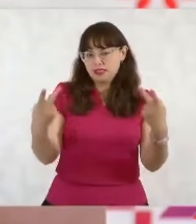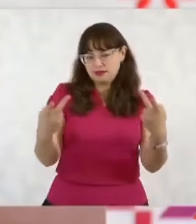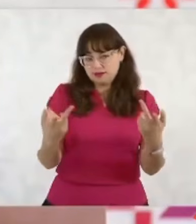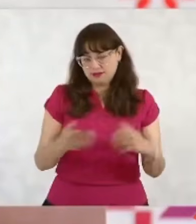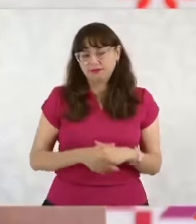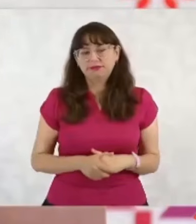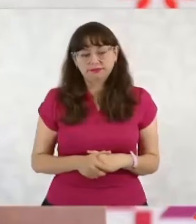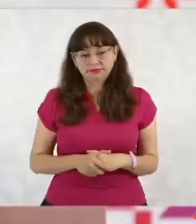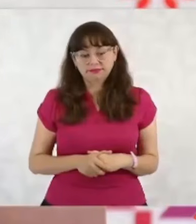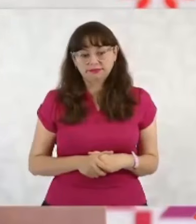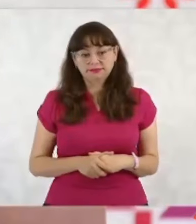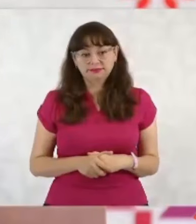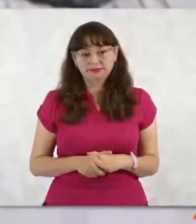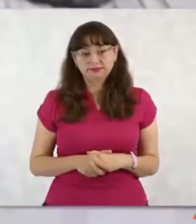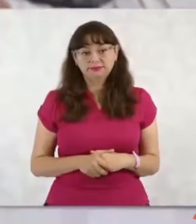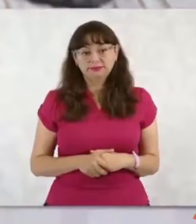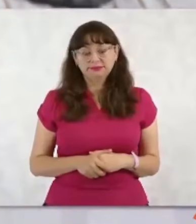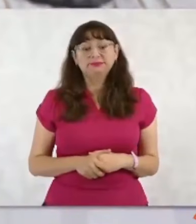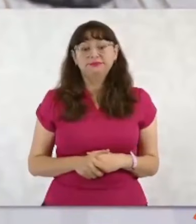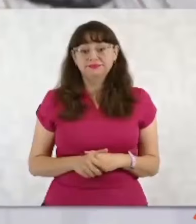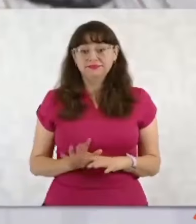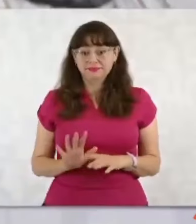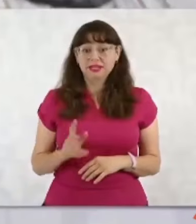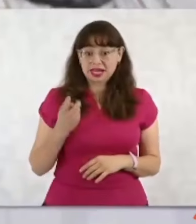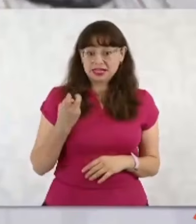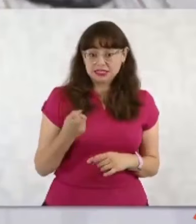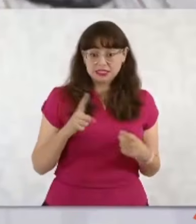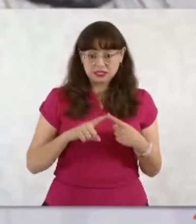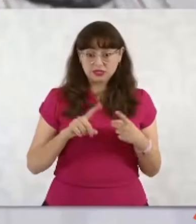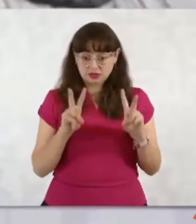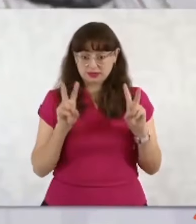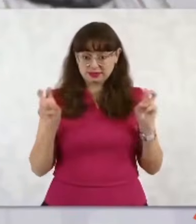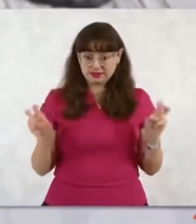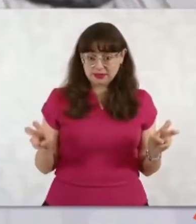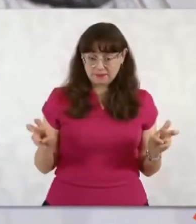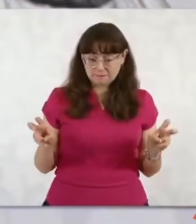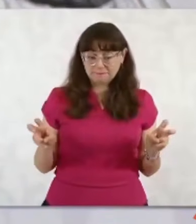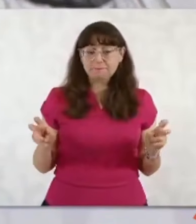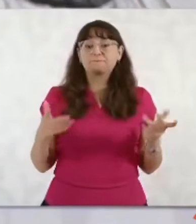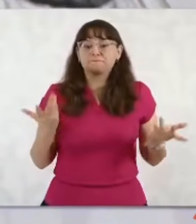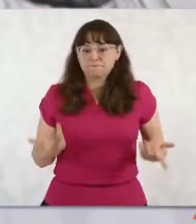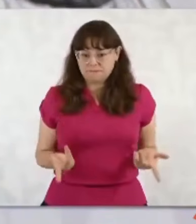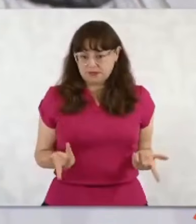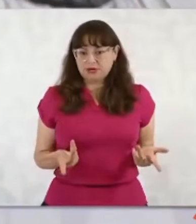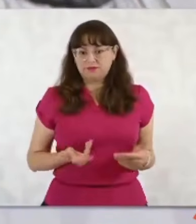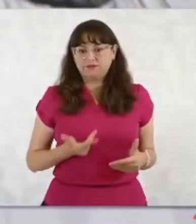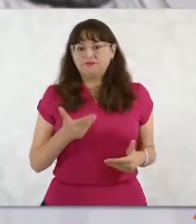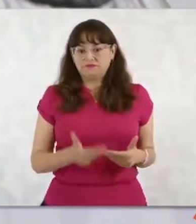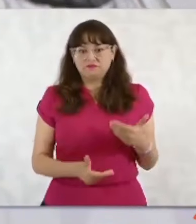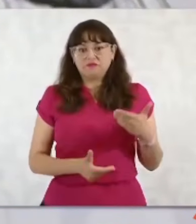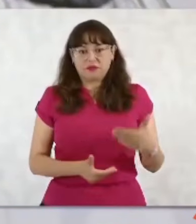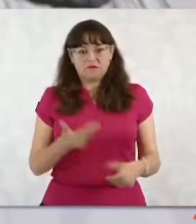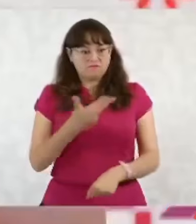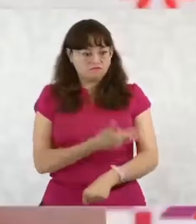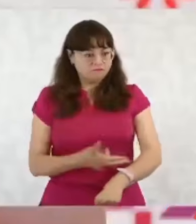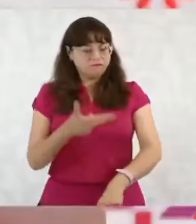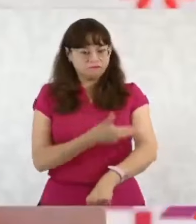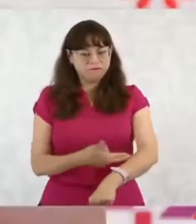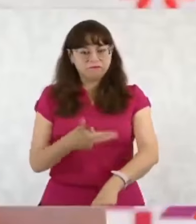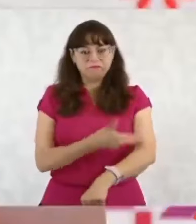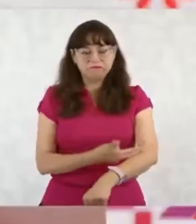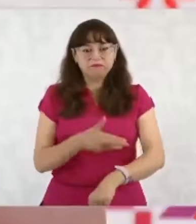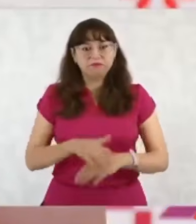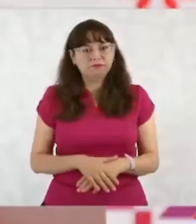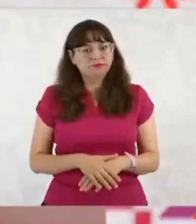Entonces, ese es, digamos, un tema y que hemos estado atendiendo, hemos estado resolviendo. Es como dicen, oigan,